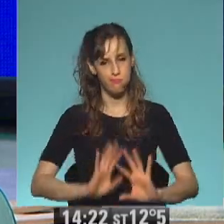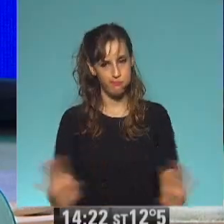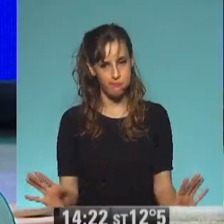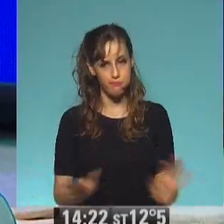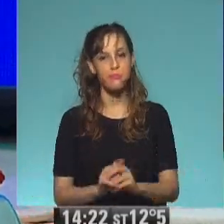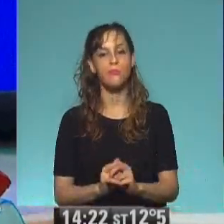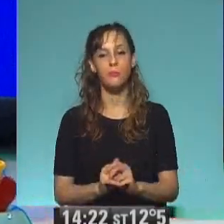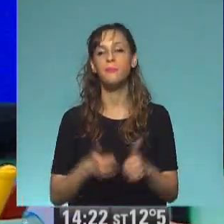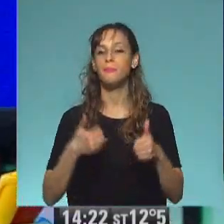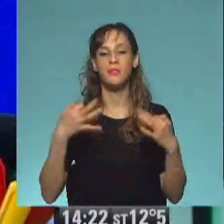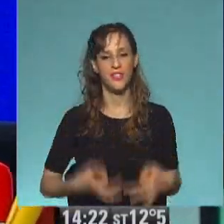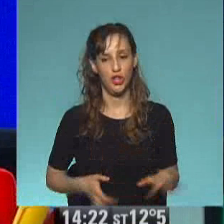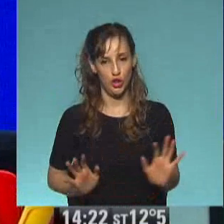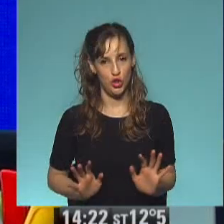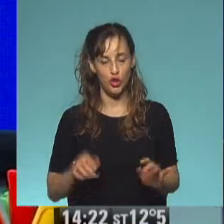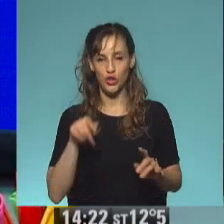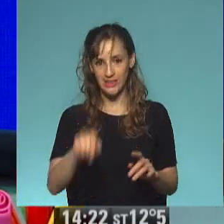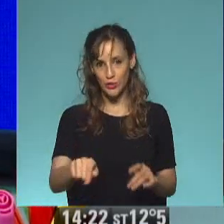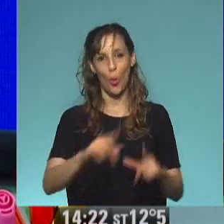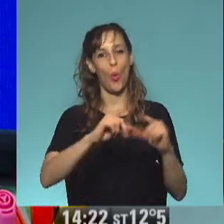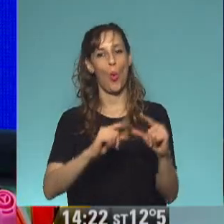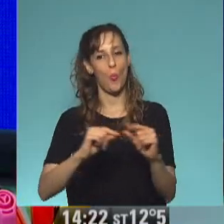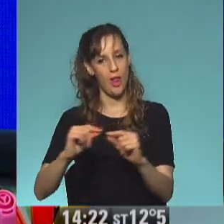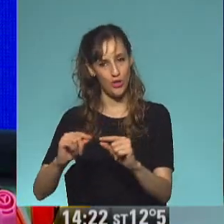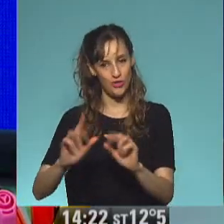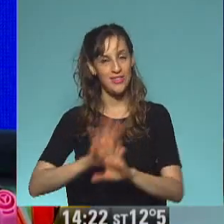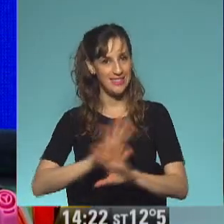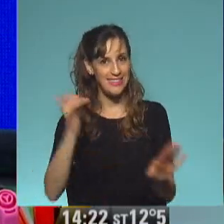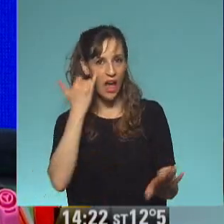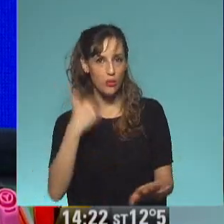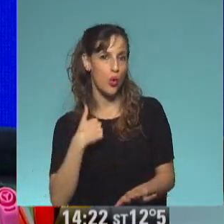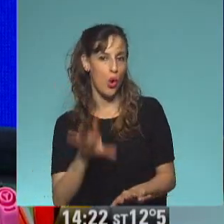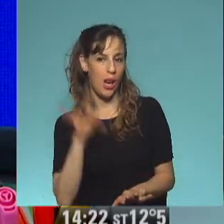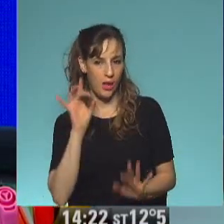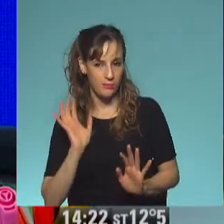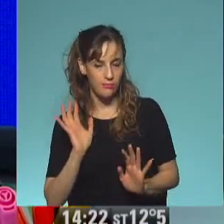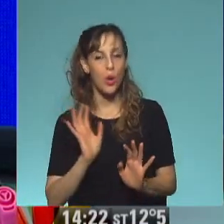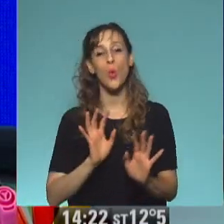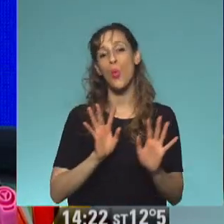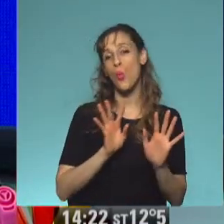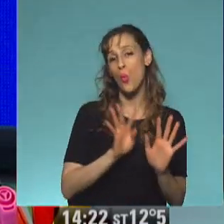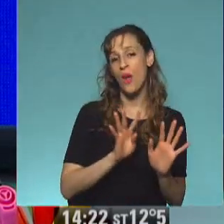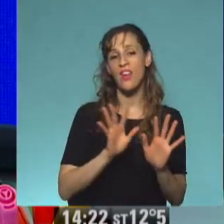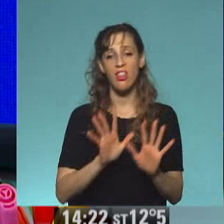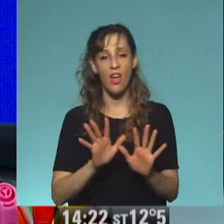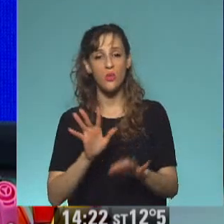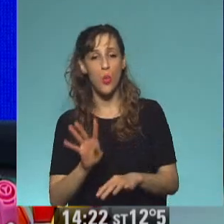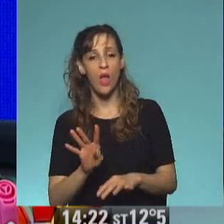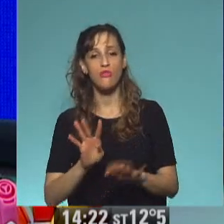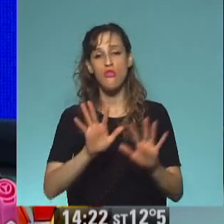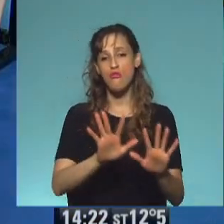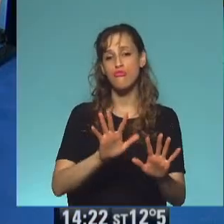ver, acá. Eso, exactamente eso. Ahí está. Estos son los números que elegí yo. 9, 10, 4, 8, 6,